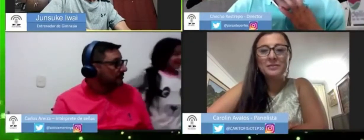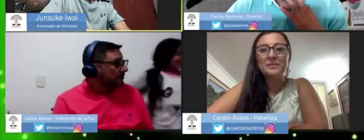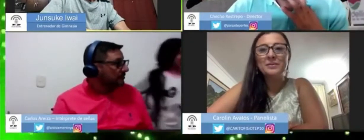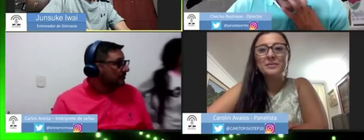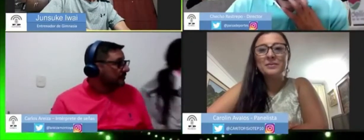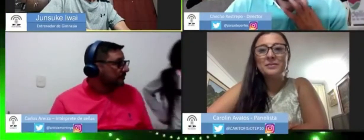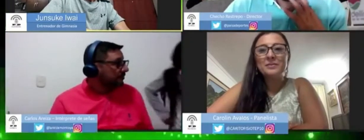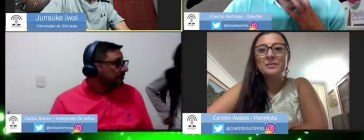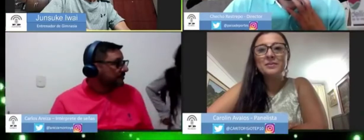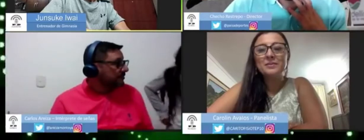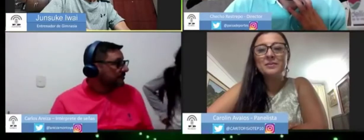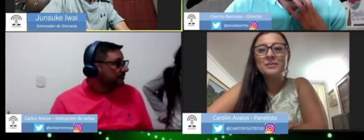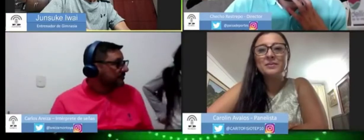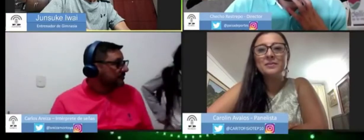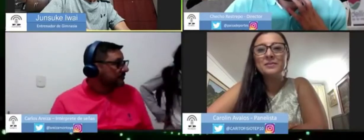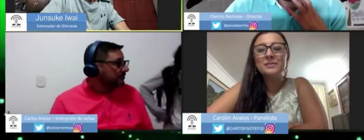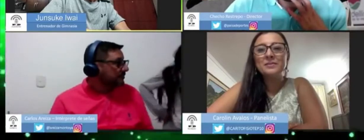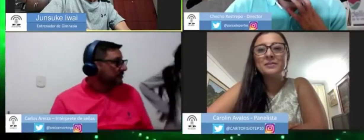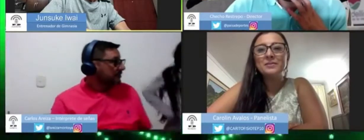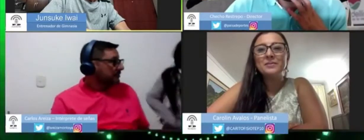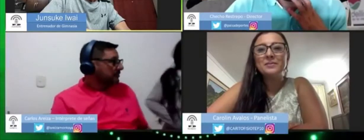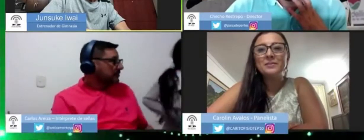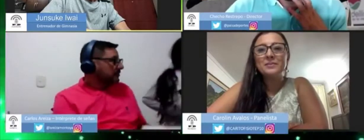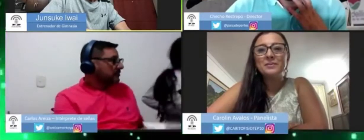aquella época que